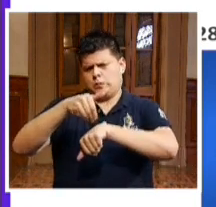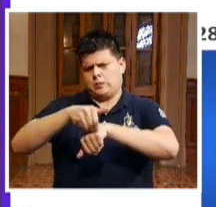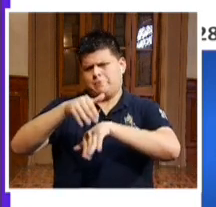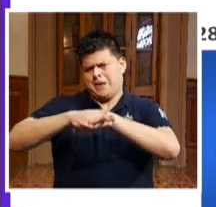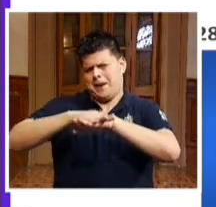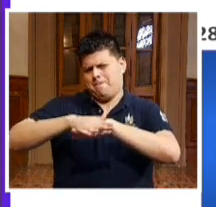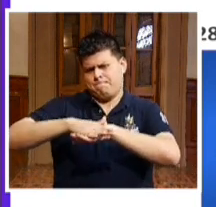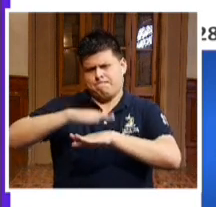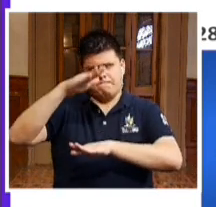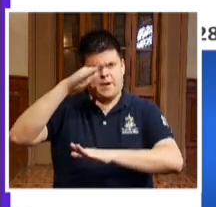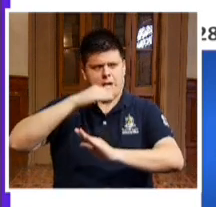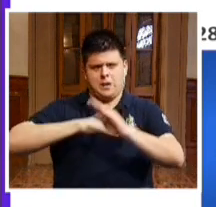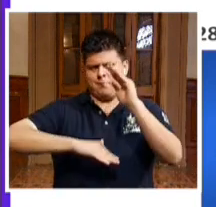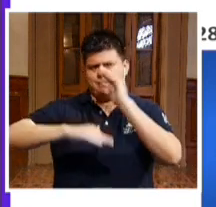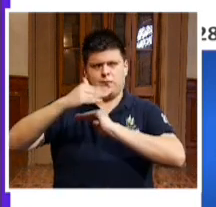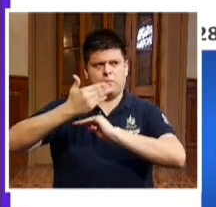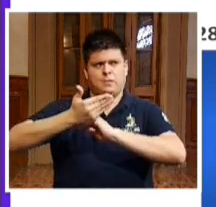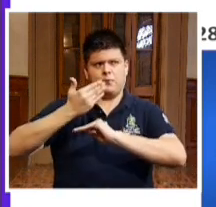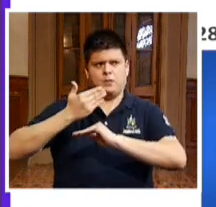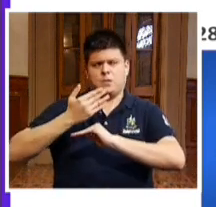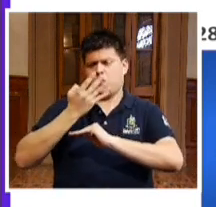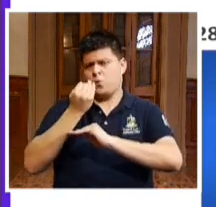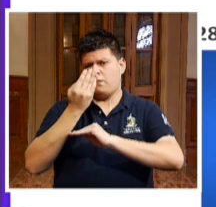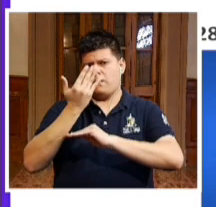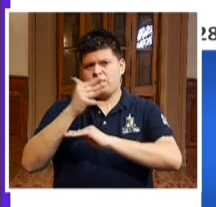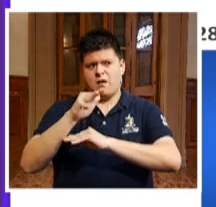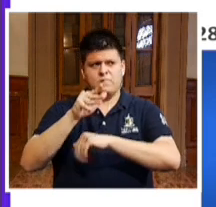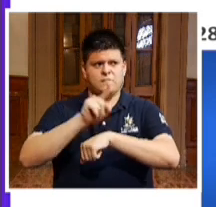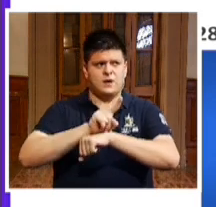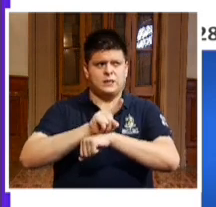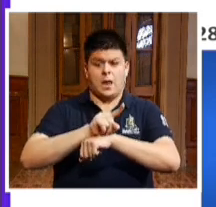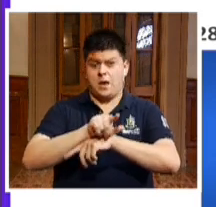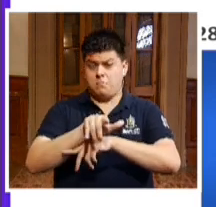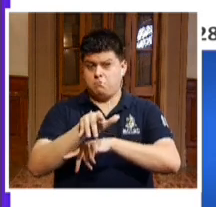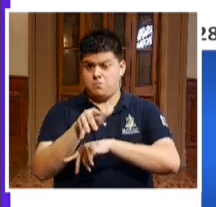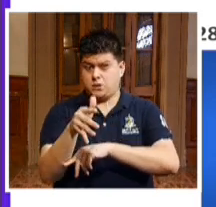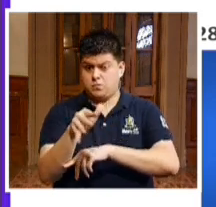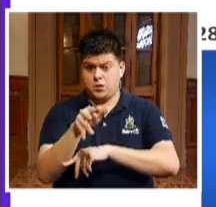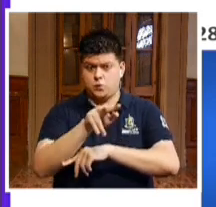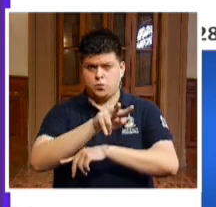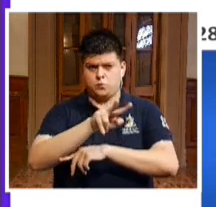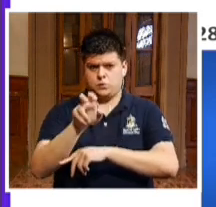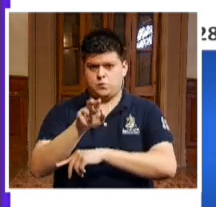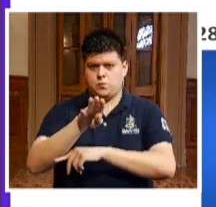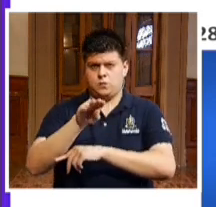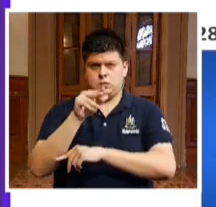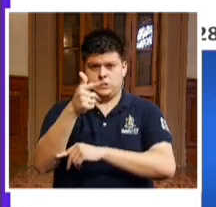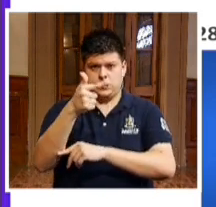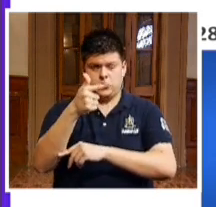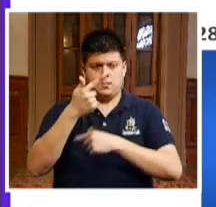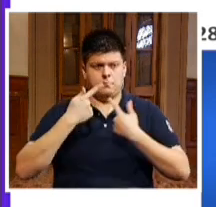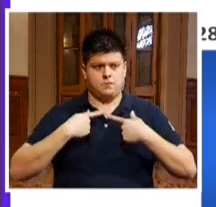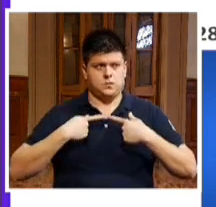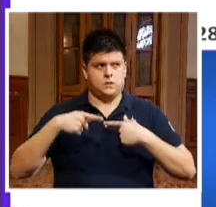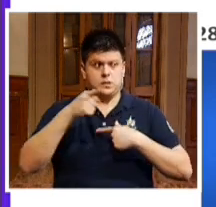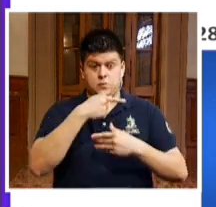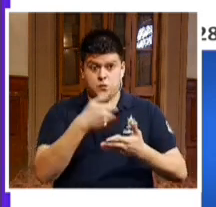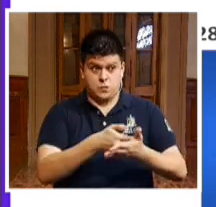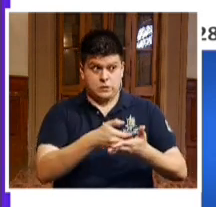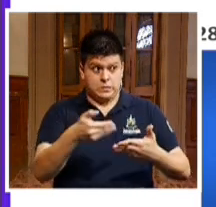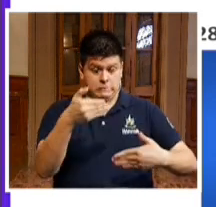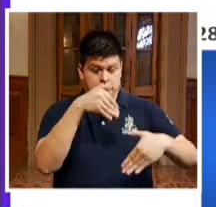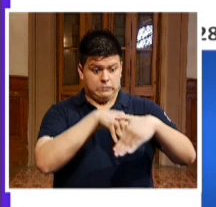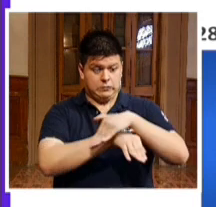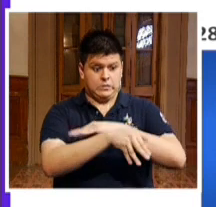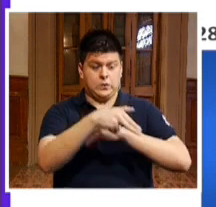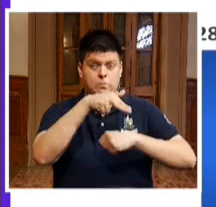los últimos 9 o 10 días aproximadamente. 297 personas están hoy en